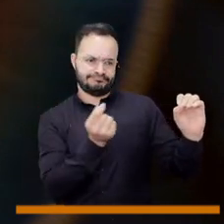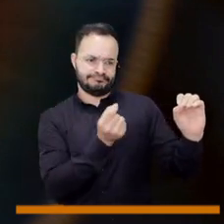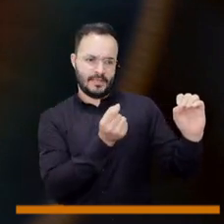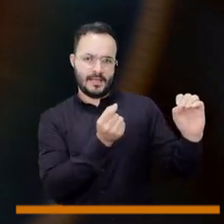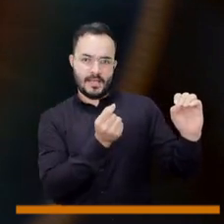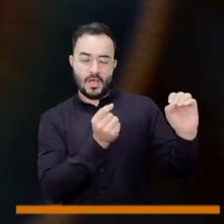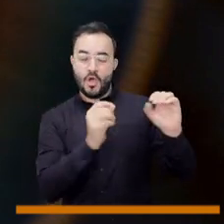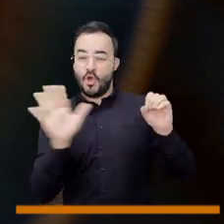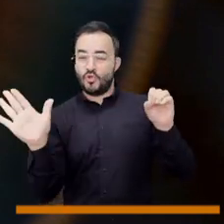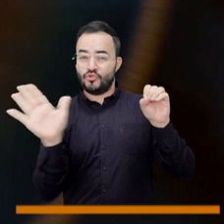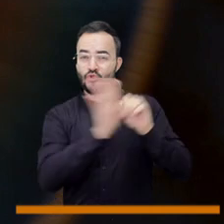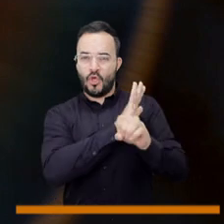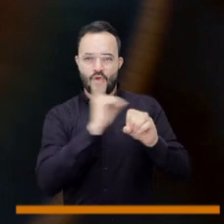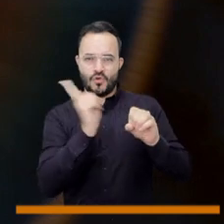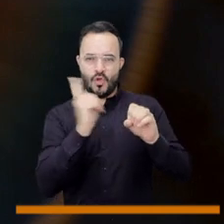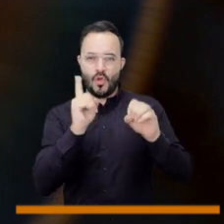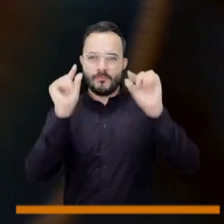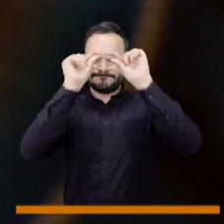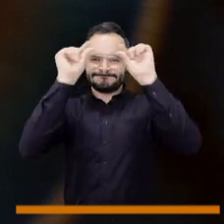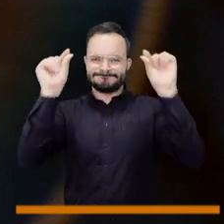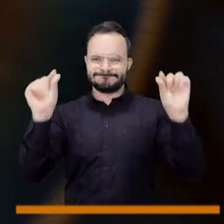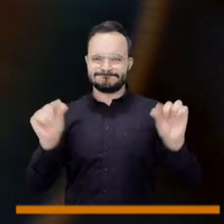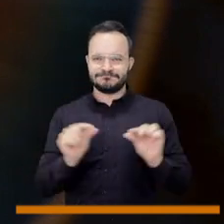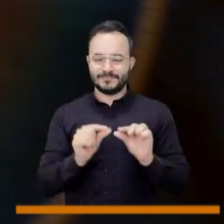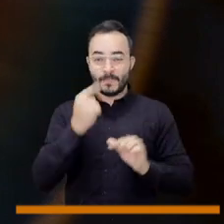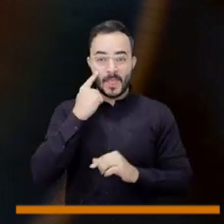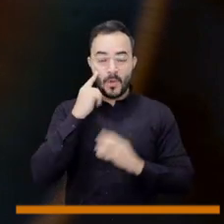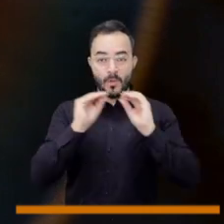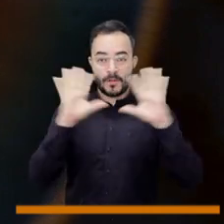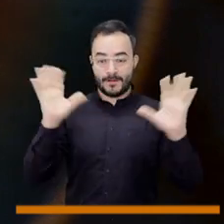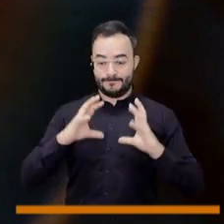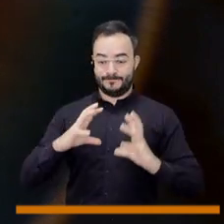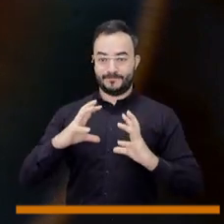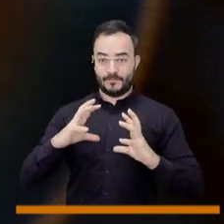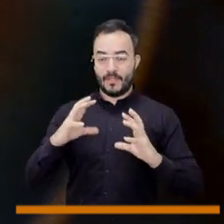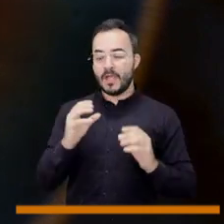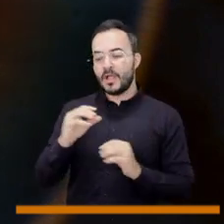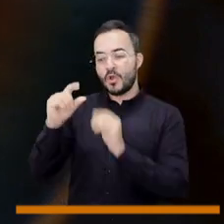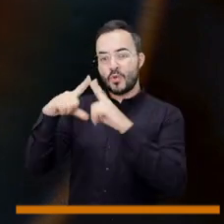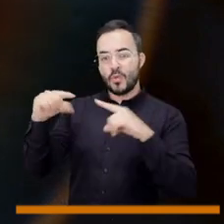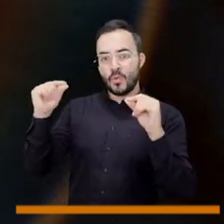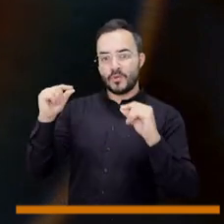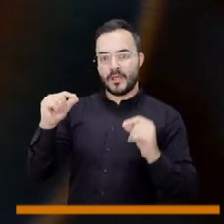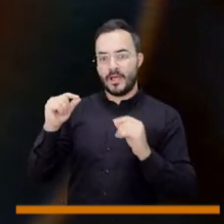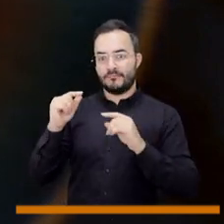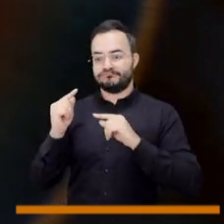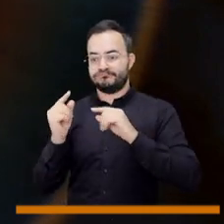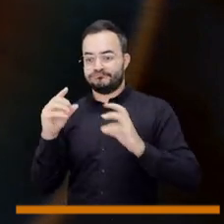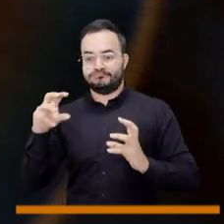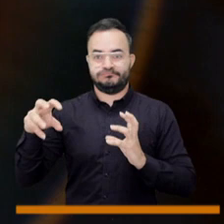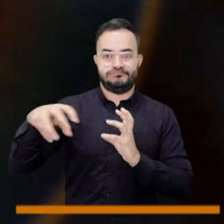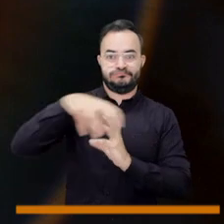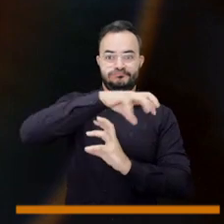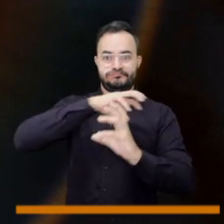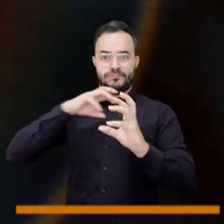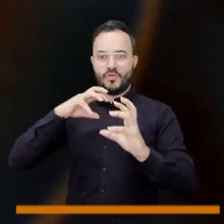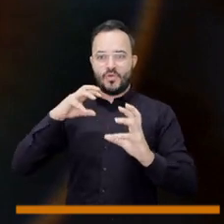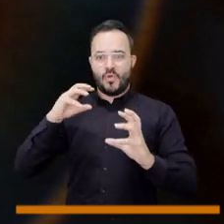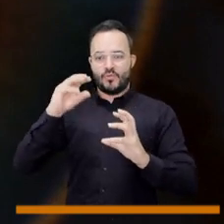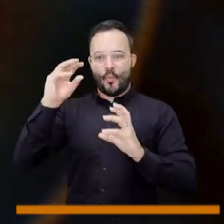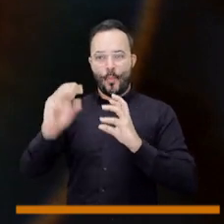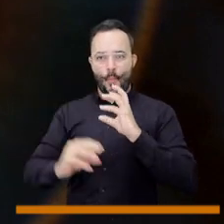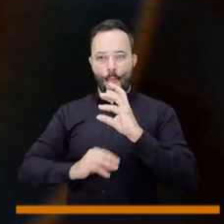que va a generar un anillo. Porque la luna no da vueltas alrededor de la Tierra con un círculo perfecto, sino que se